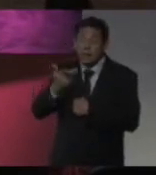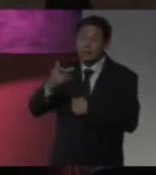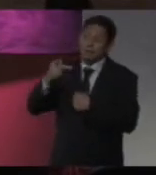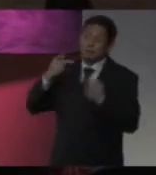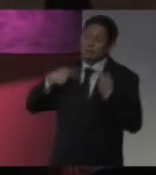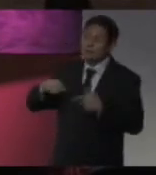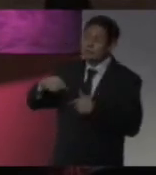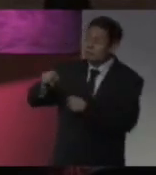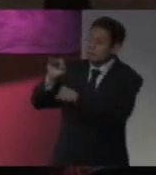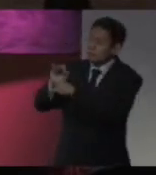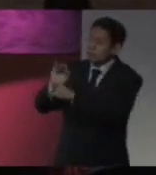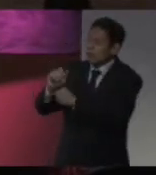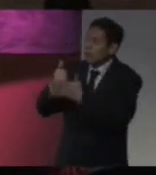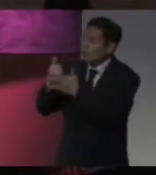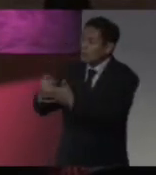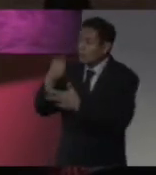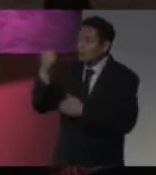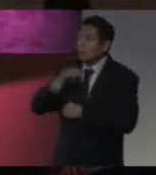sobrevivencia